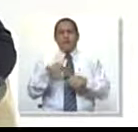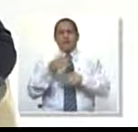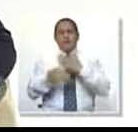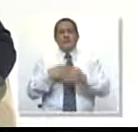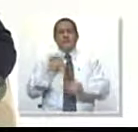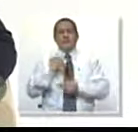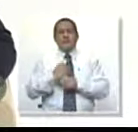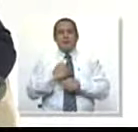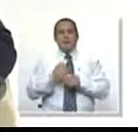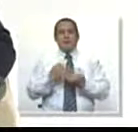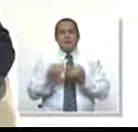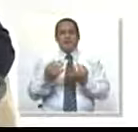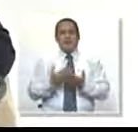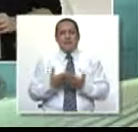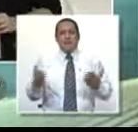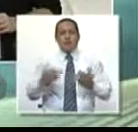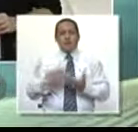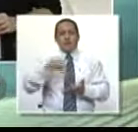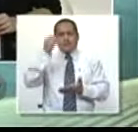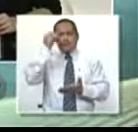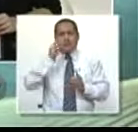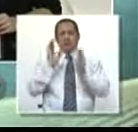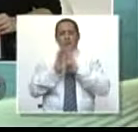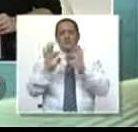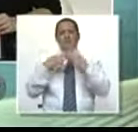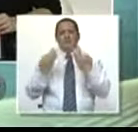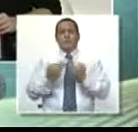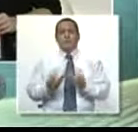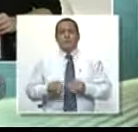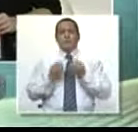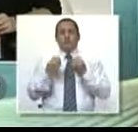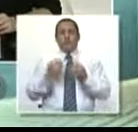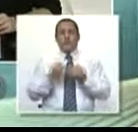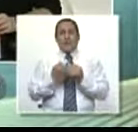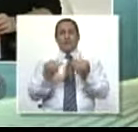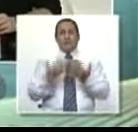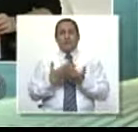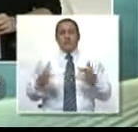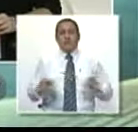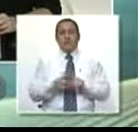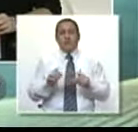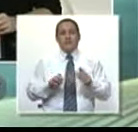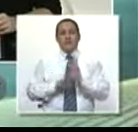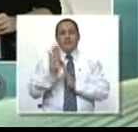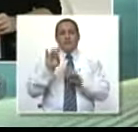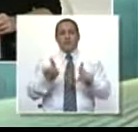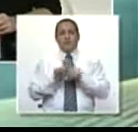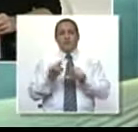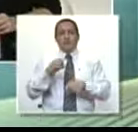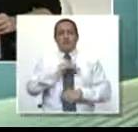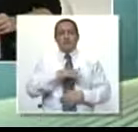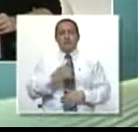desarrollar ese tipo de de aprendizajes en las familias porque la cuestión de desarrollo de habilidades sociales es tan